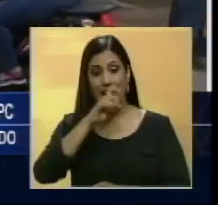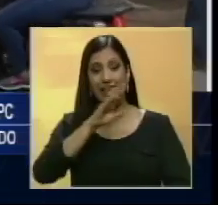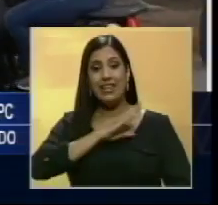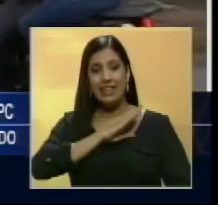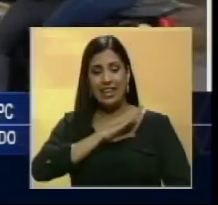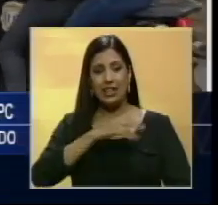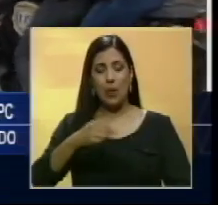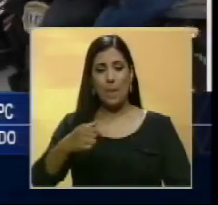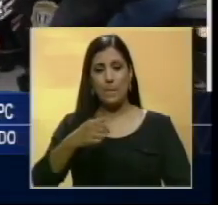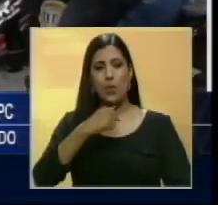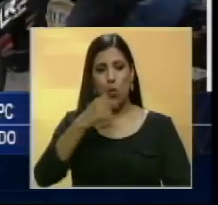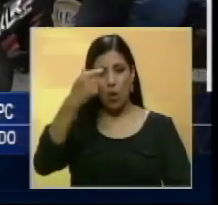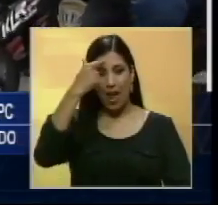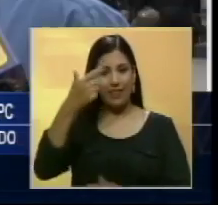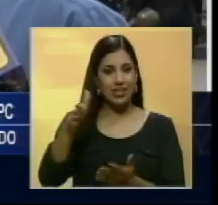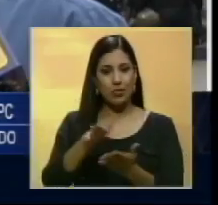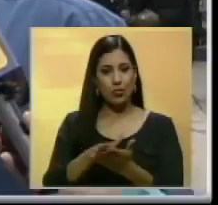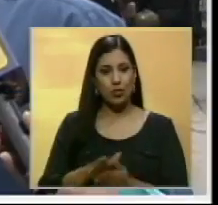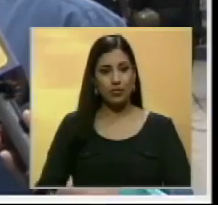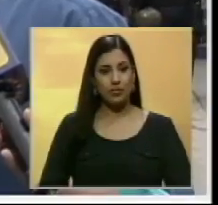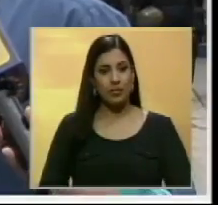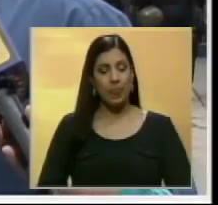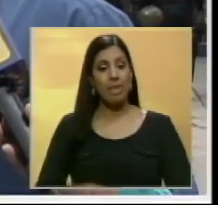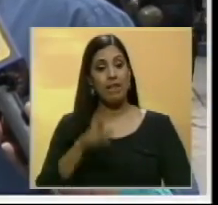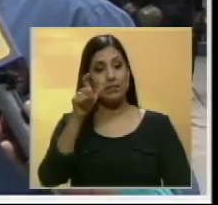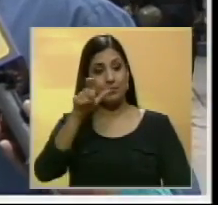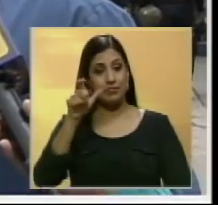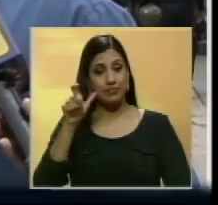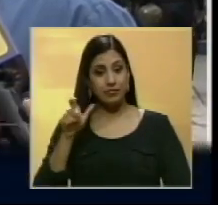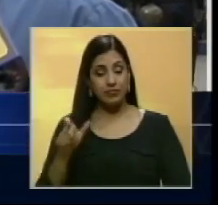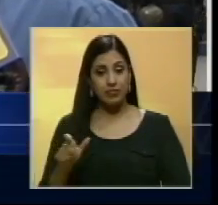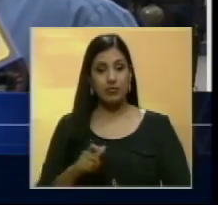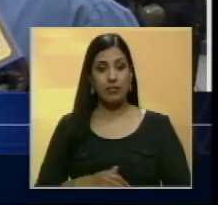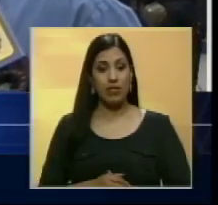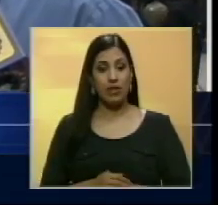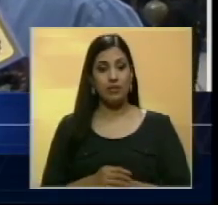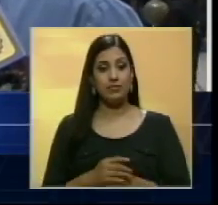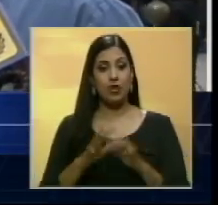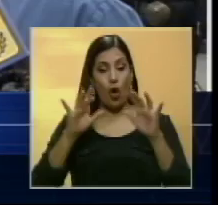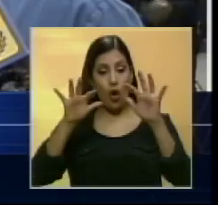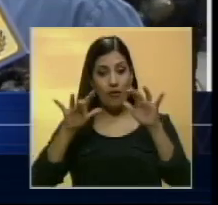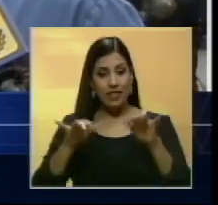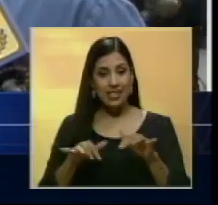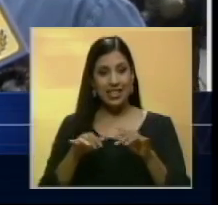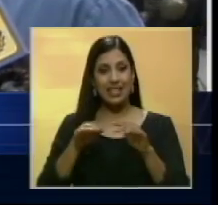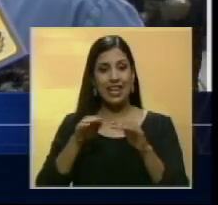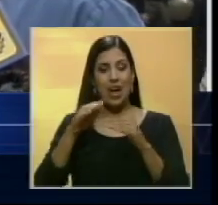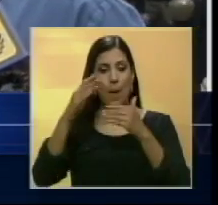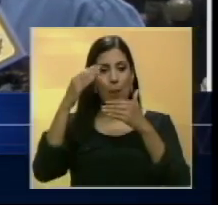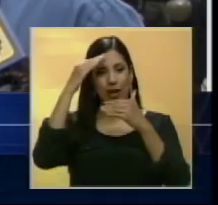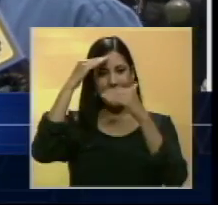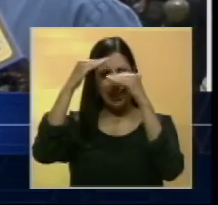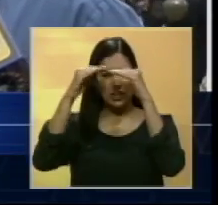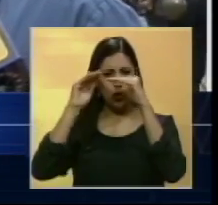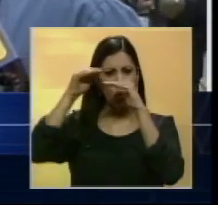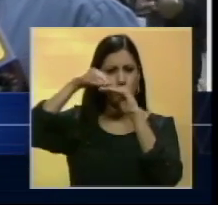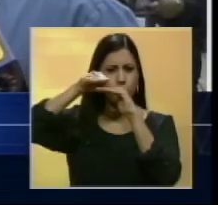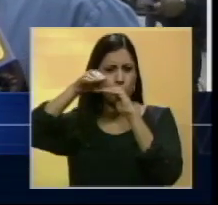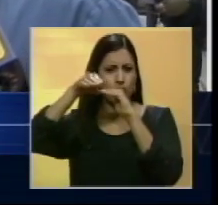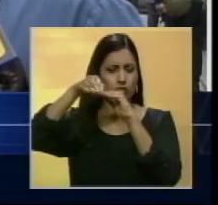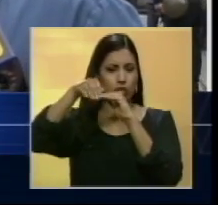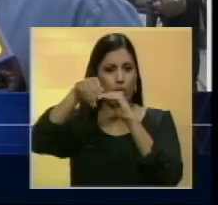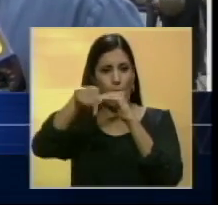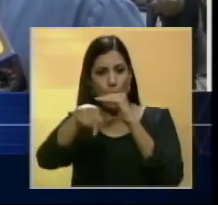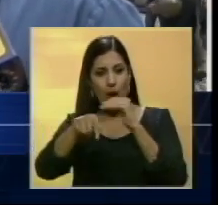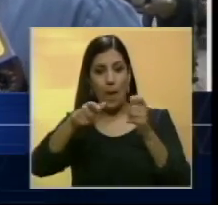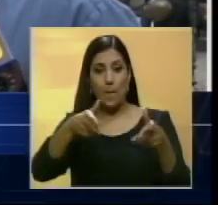recibió un impacto de bala en la cabeza. Ellos logran llegar a esta oficina a través del cielo raso, pasan a esa oficina